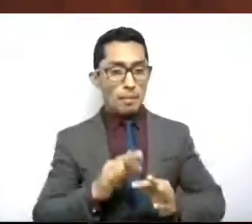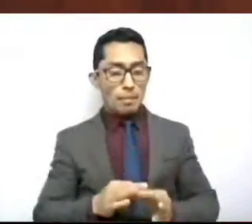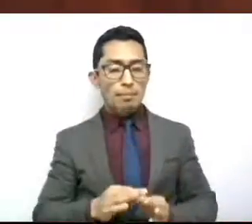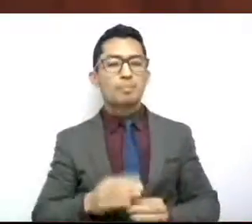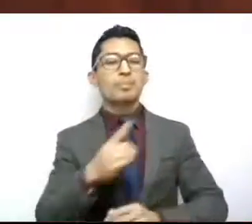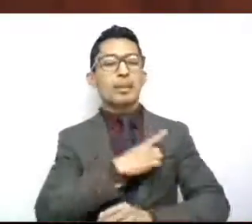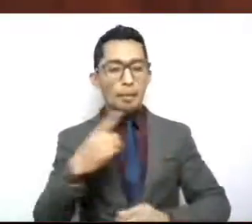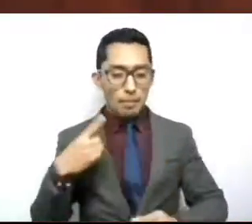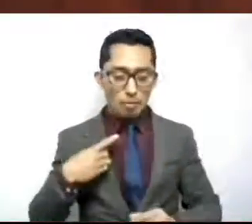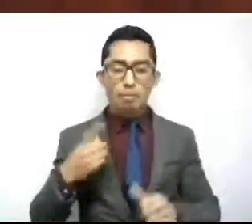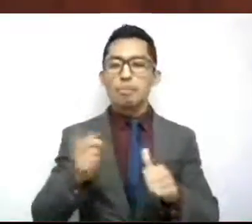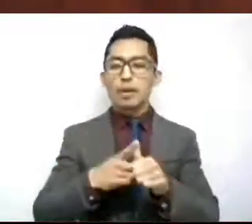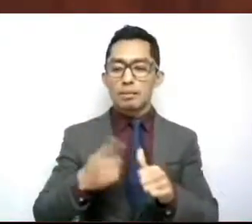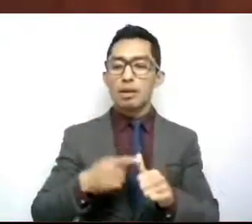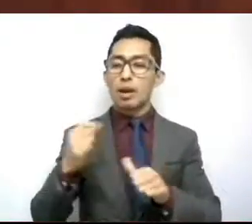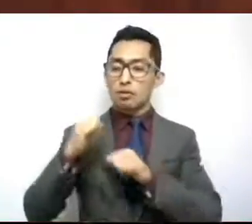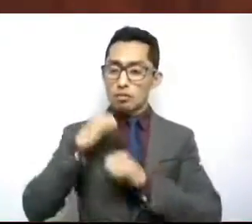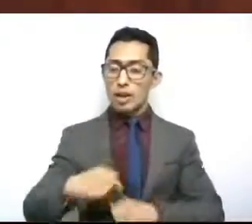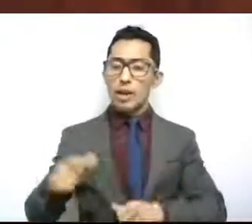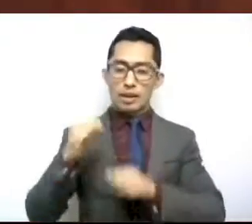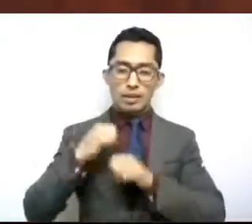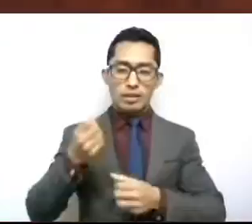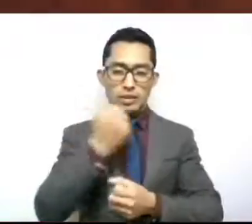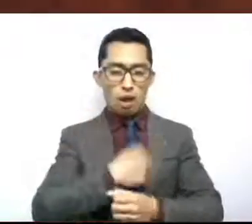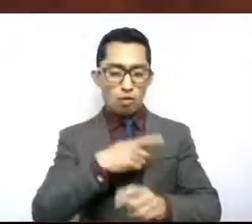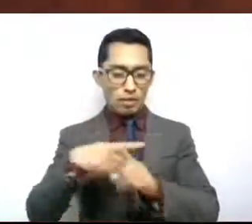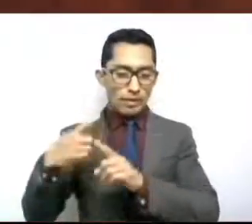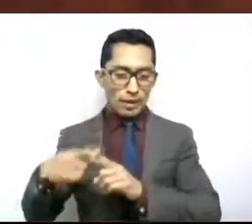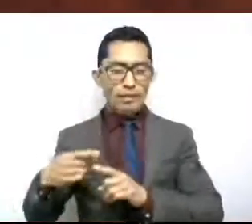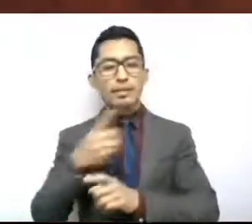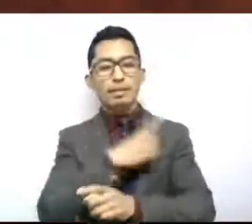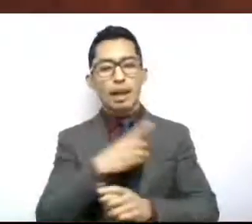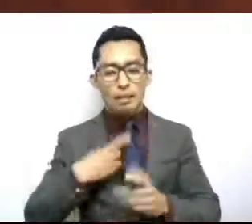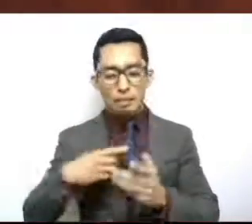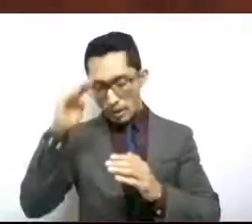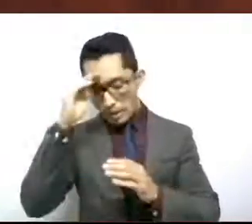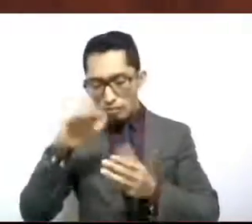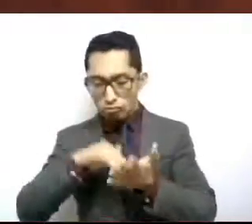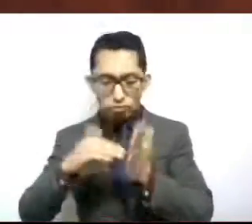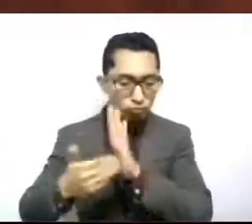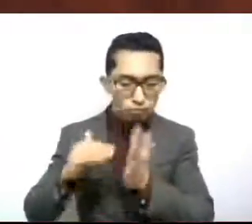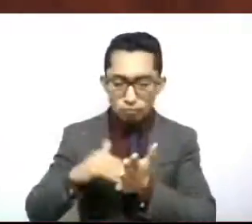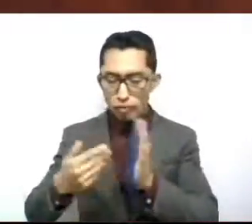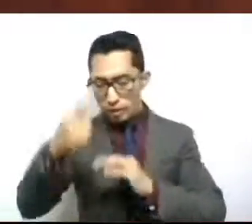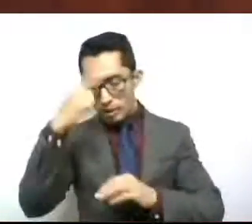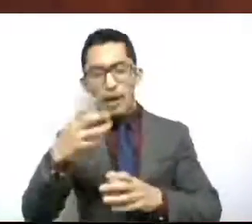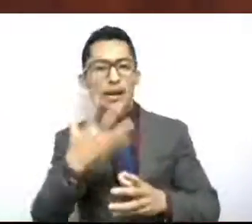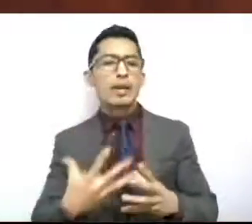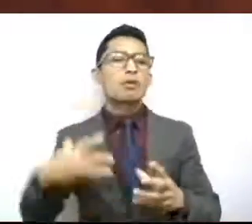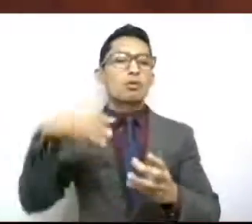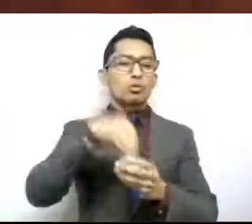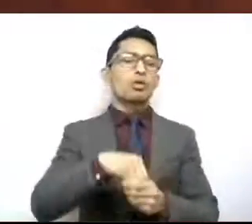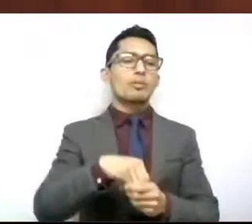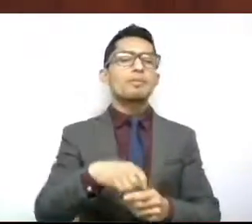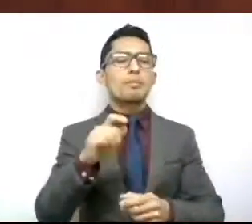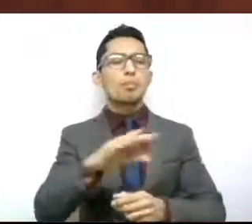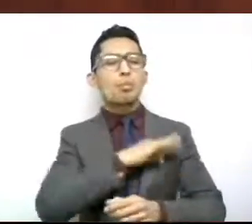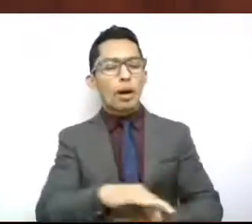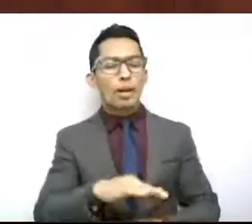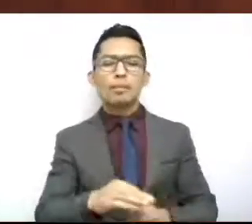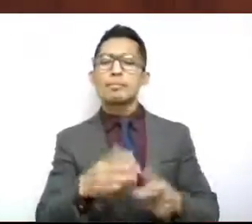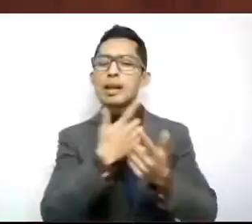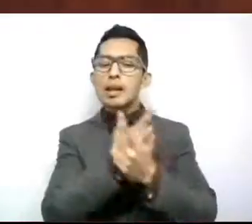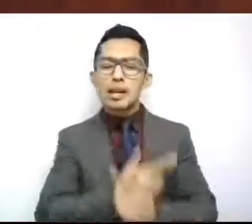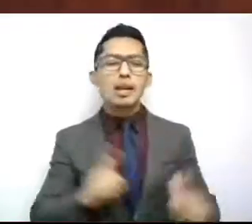las autoridades sanitarias establezcan una estrategia de inclusión que permita a todos los sectores de